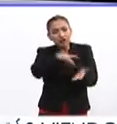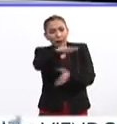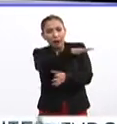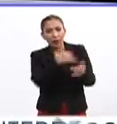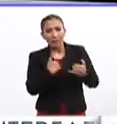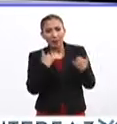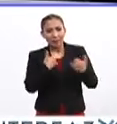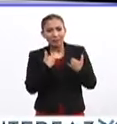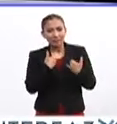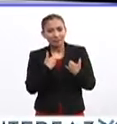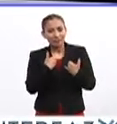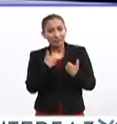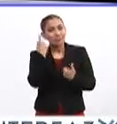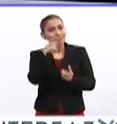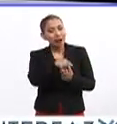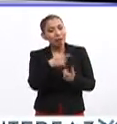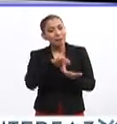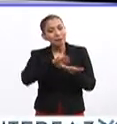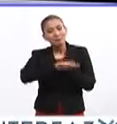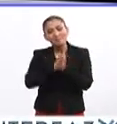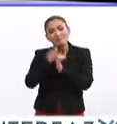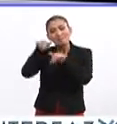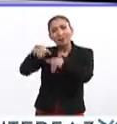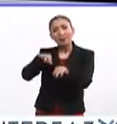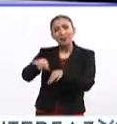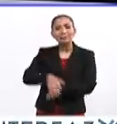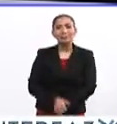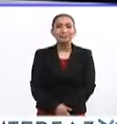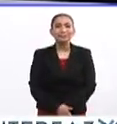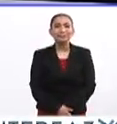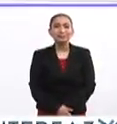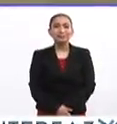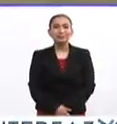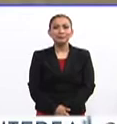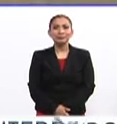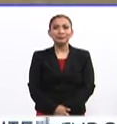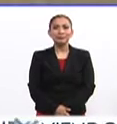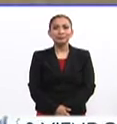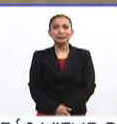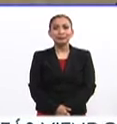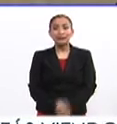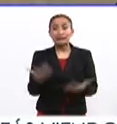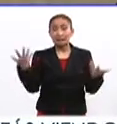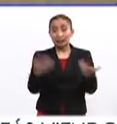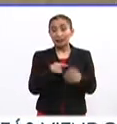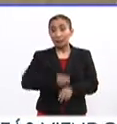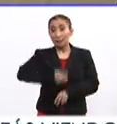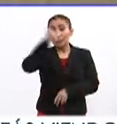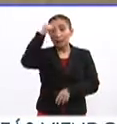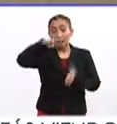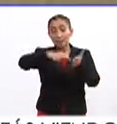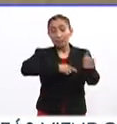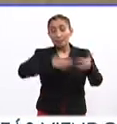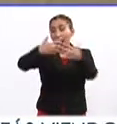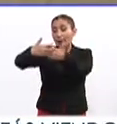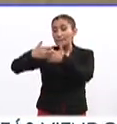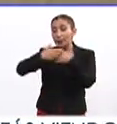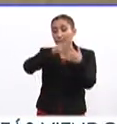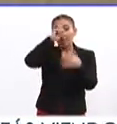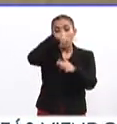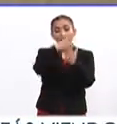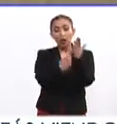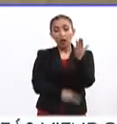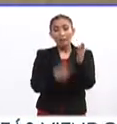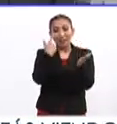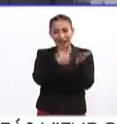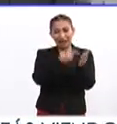sector de la población para comenzar su vida laboral. Se llevó a cabo la primera firma de empresas para el programa